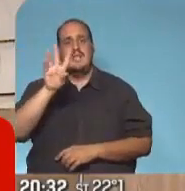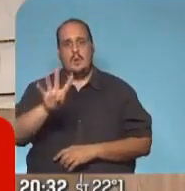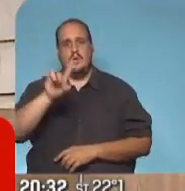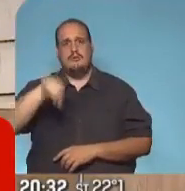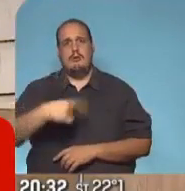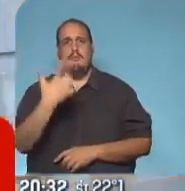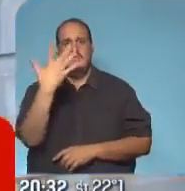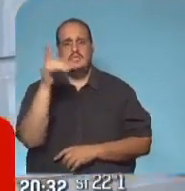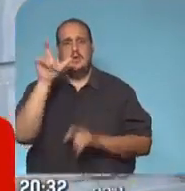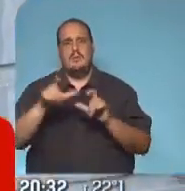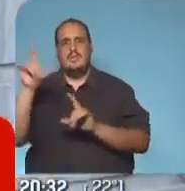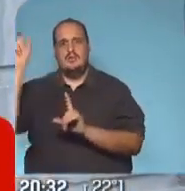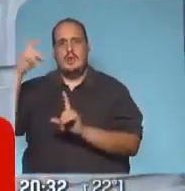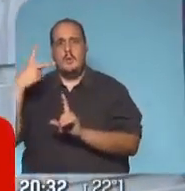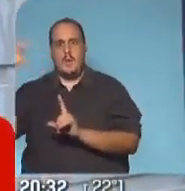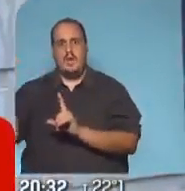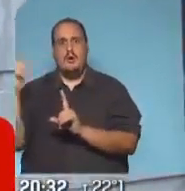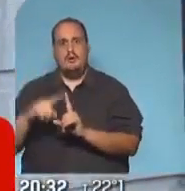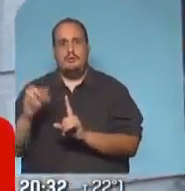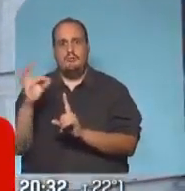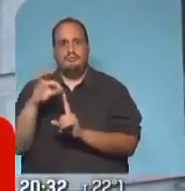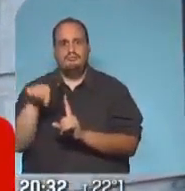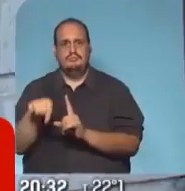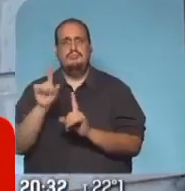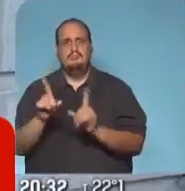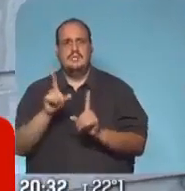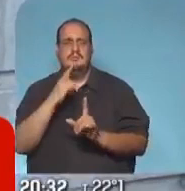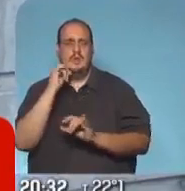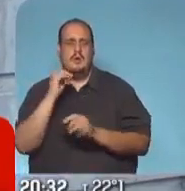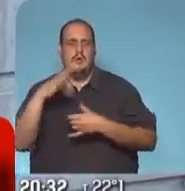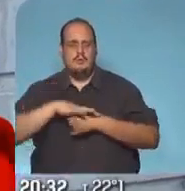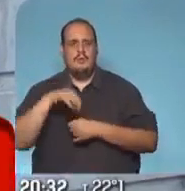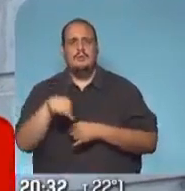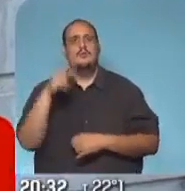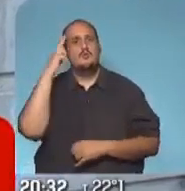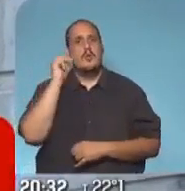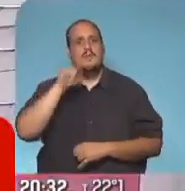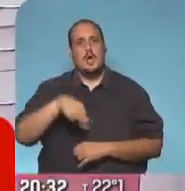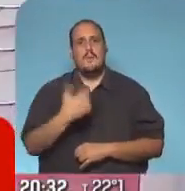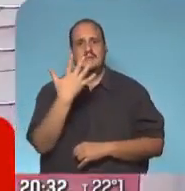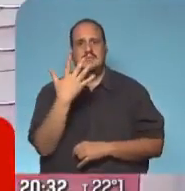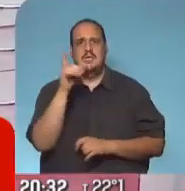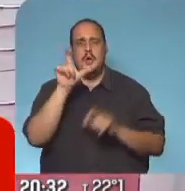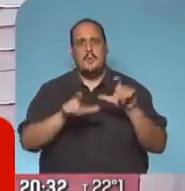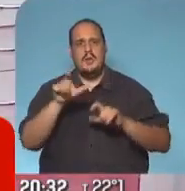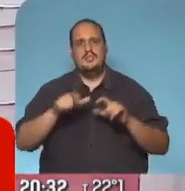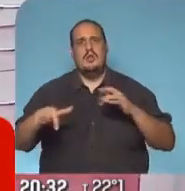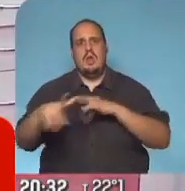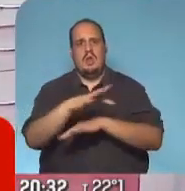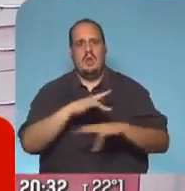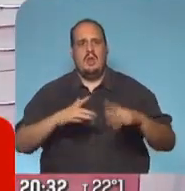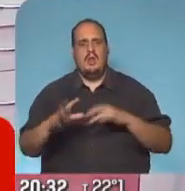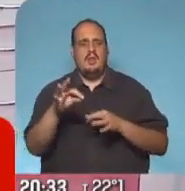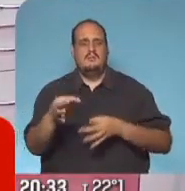34,5% corresponden a contactos estrechos con casos confirmados, un 9,5% son casos de circulación